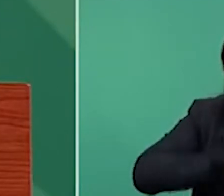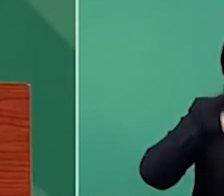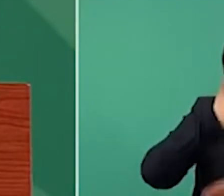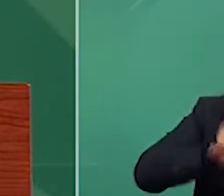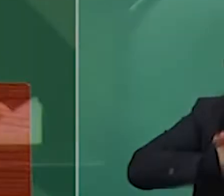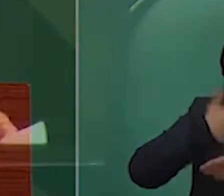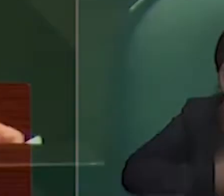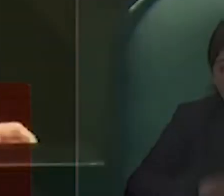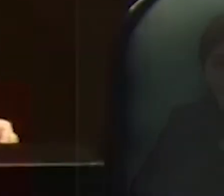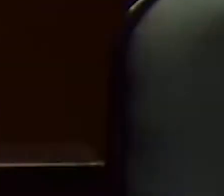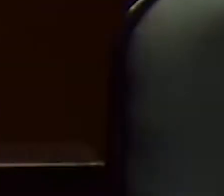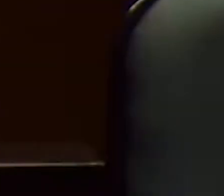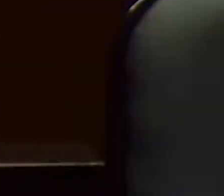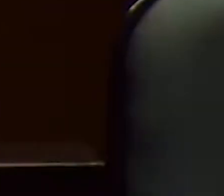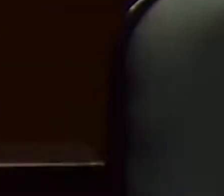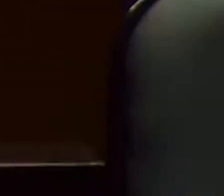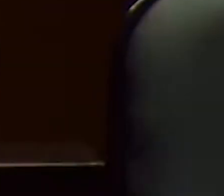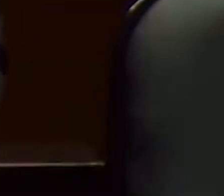ayudar